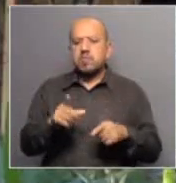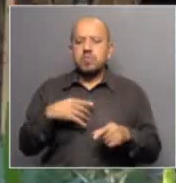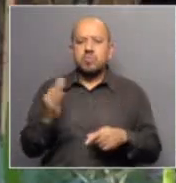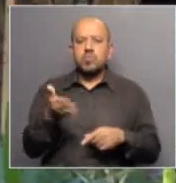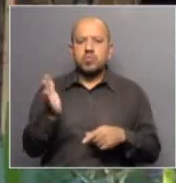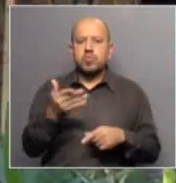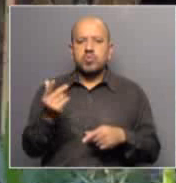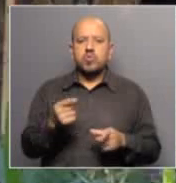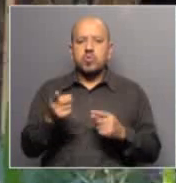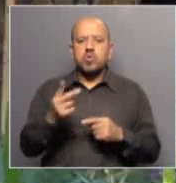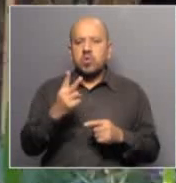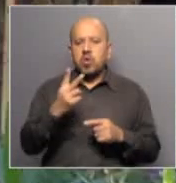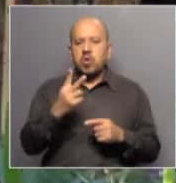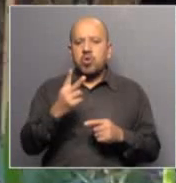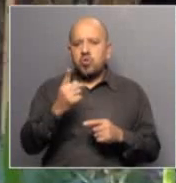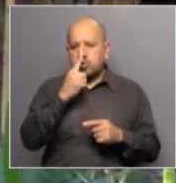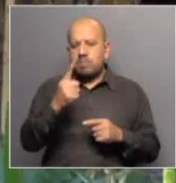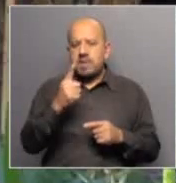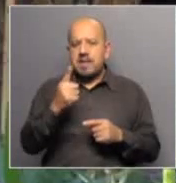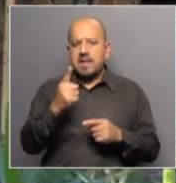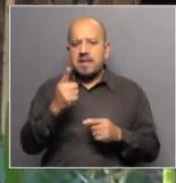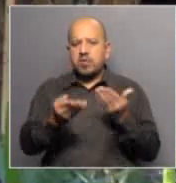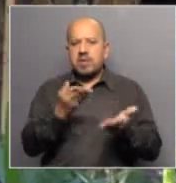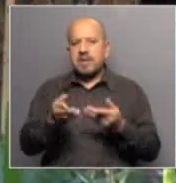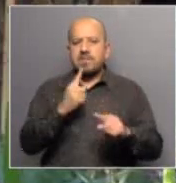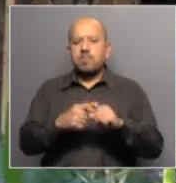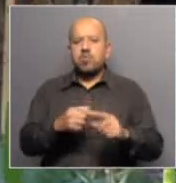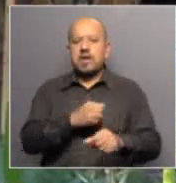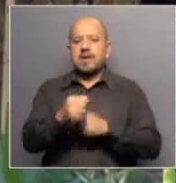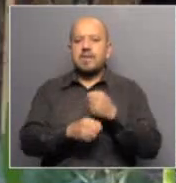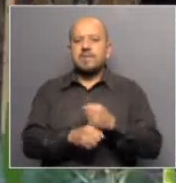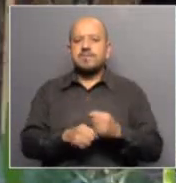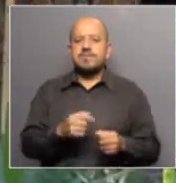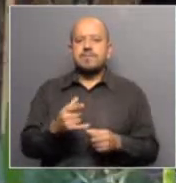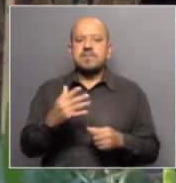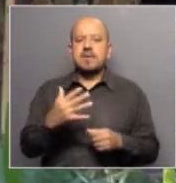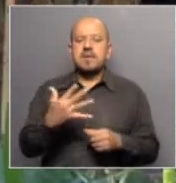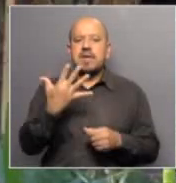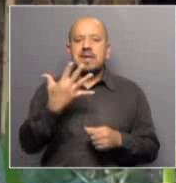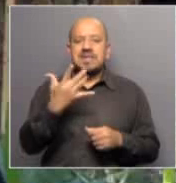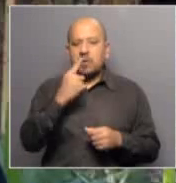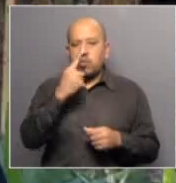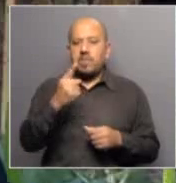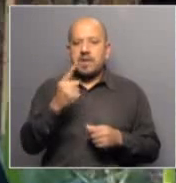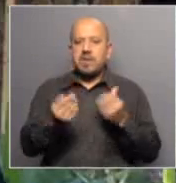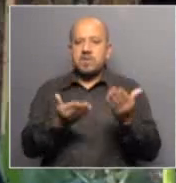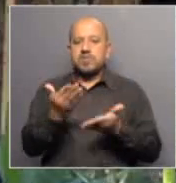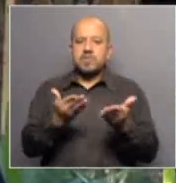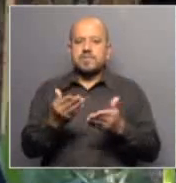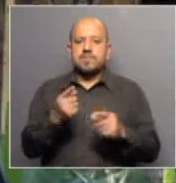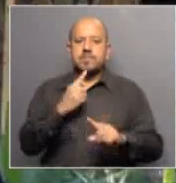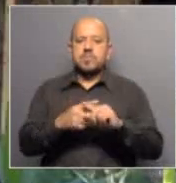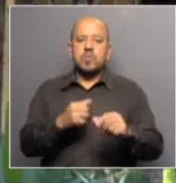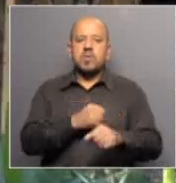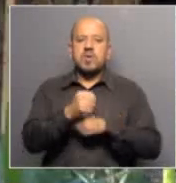unas 2,5 toneladas de marihuana por año. Los autocultivadores, unas 5,5 toneladas, más o menos, por año, si